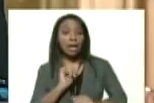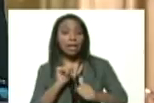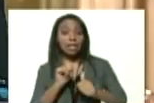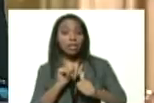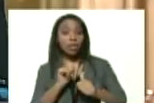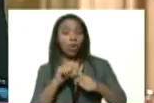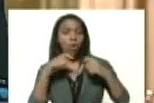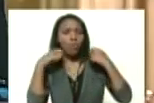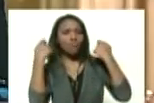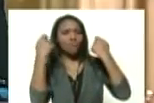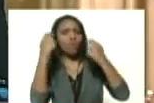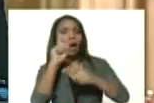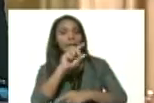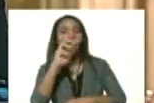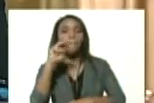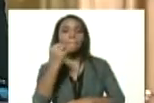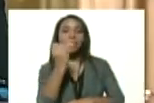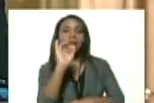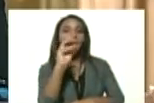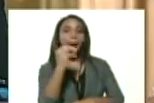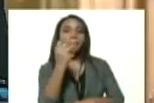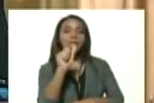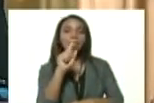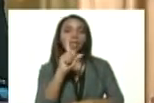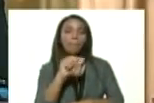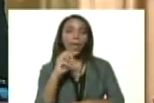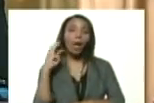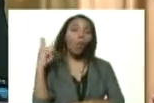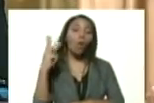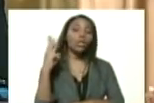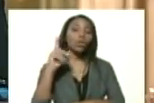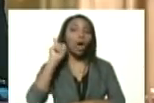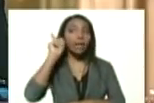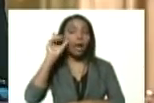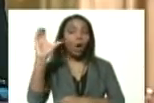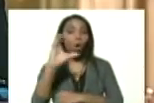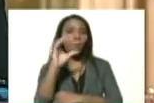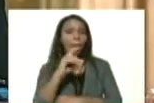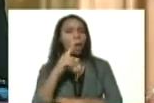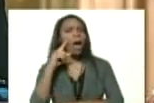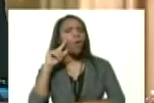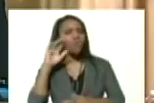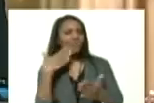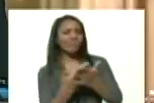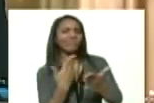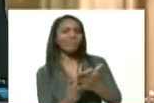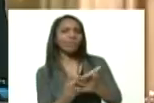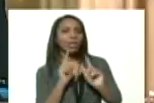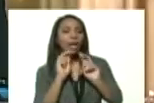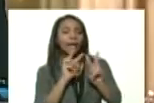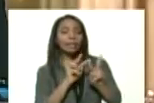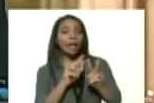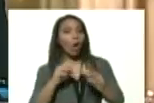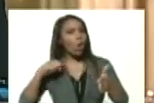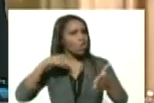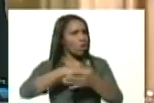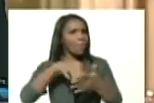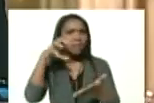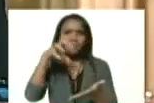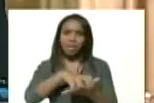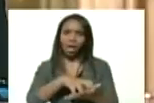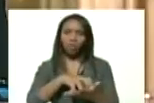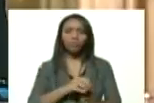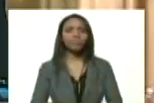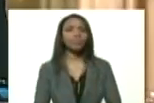miami en washington en colombia para justificar el golpe de estado